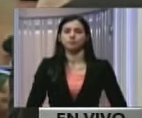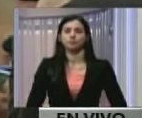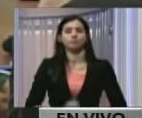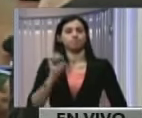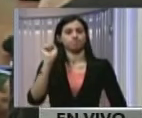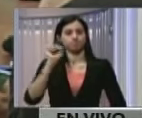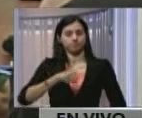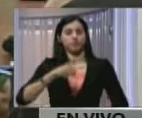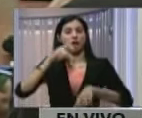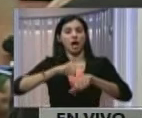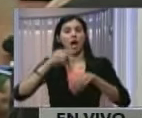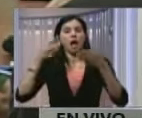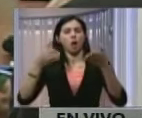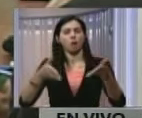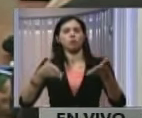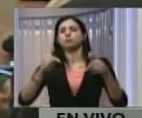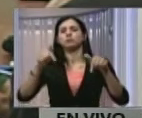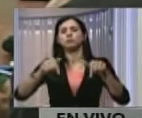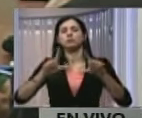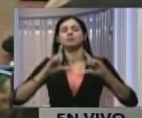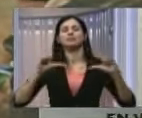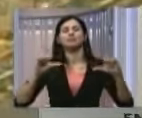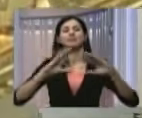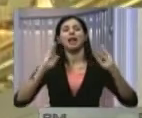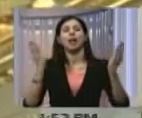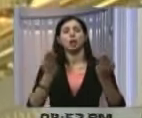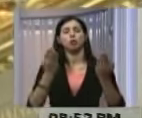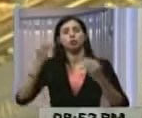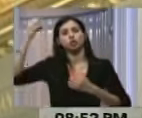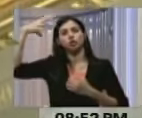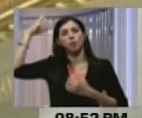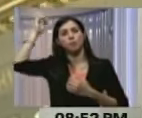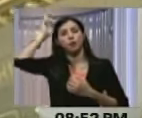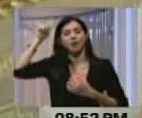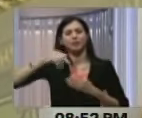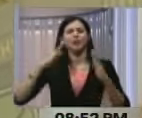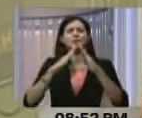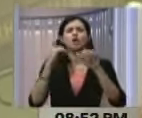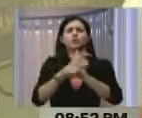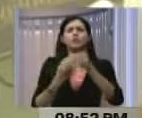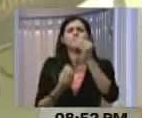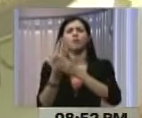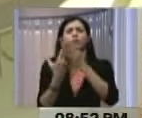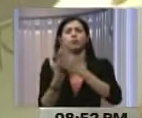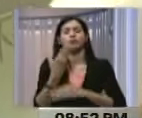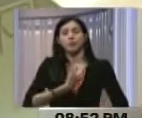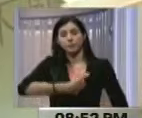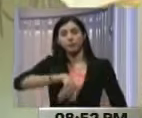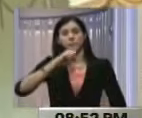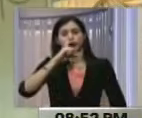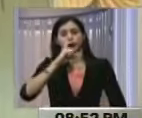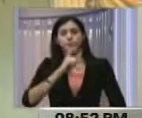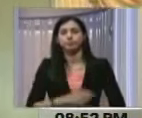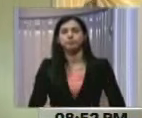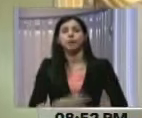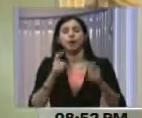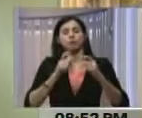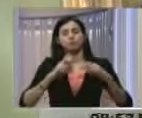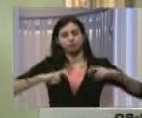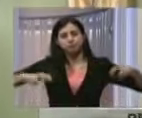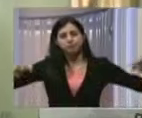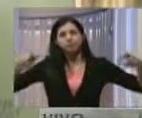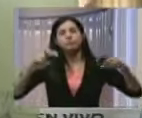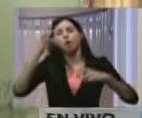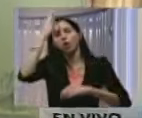Así es, a esta hora nos encontramos en el Salón Sol del Perú del Palacio de Miraflores. El presidente de la República, Nicolás Maduro, sostiene un encuentro